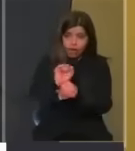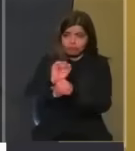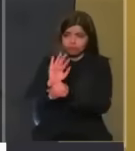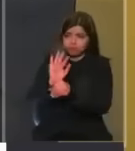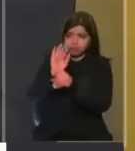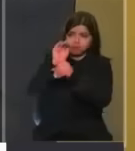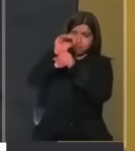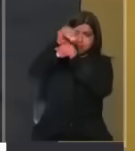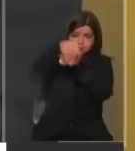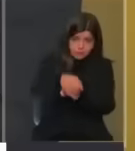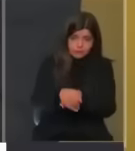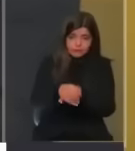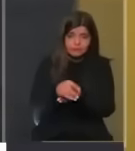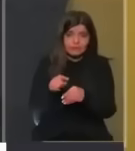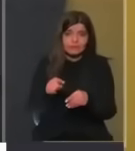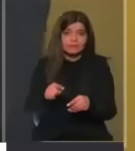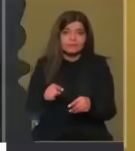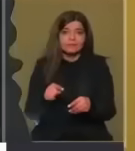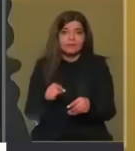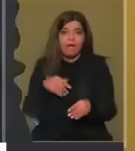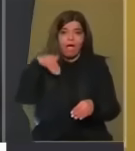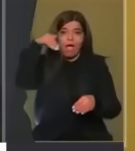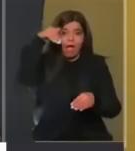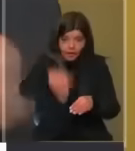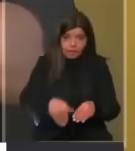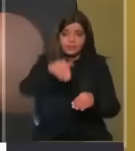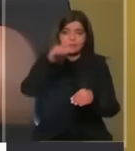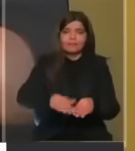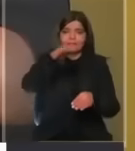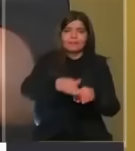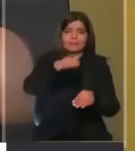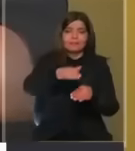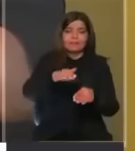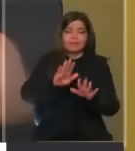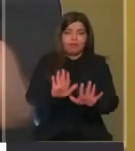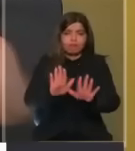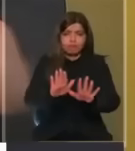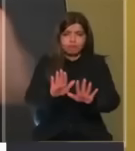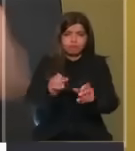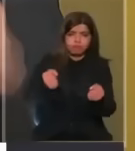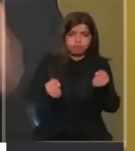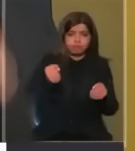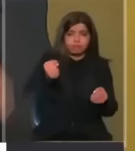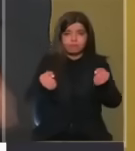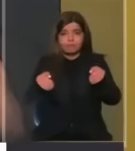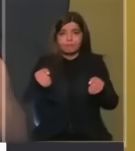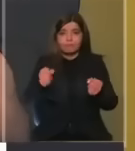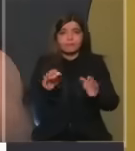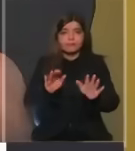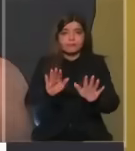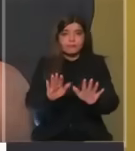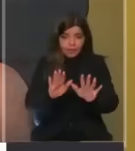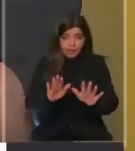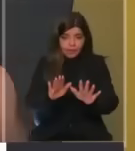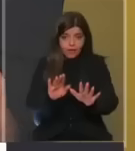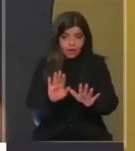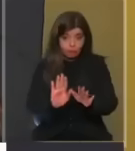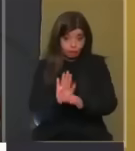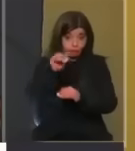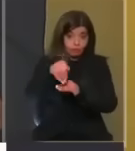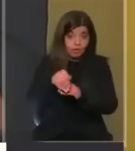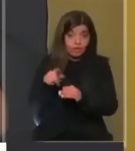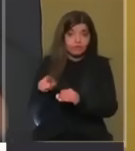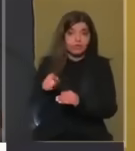saltamos alto y caemos en el camino, y logro mantener el auto en el camino, en ese salto,